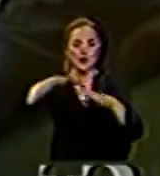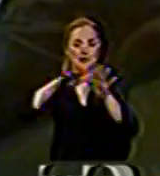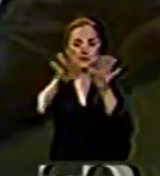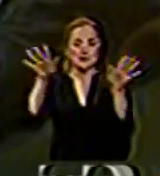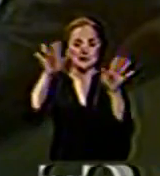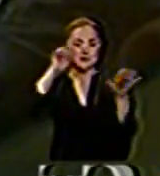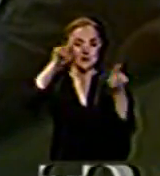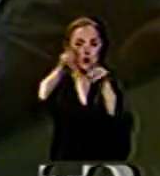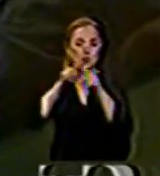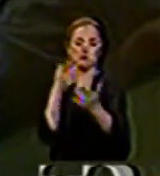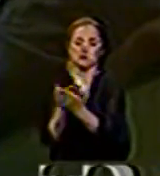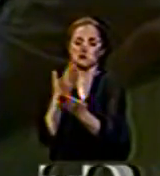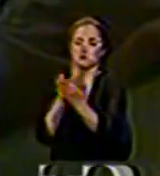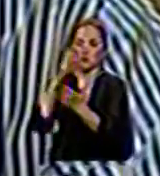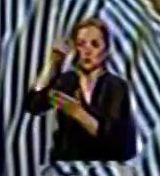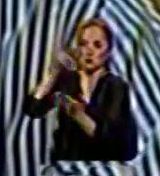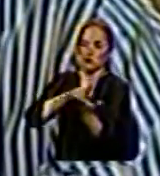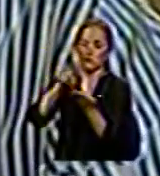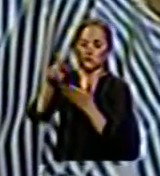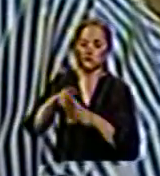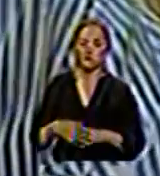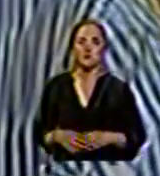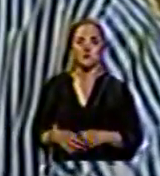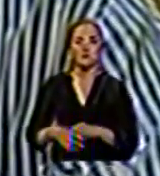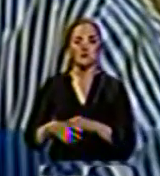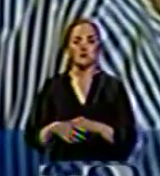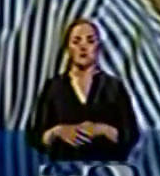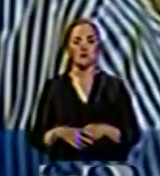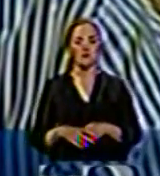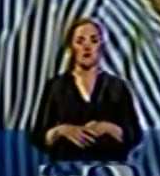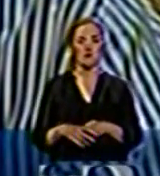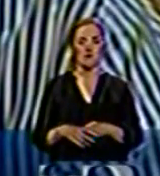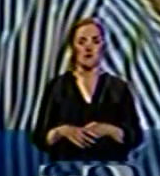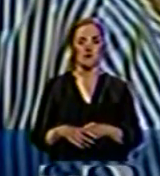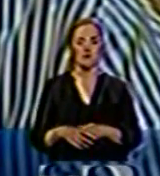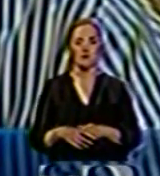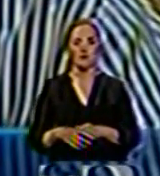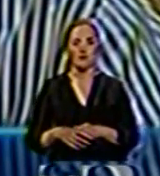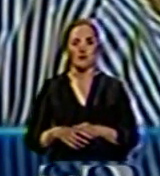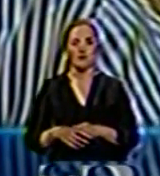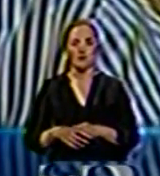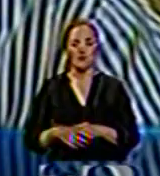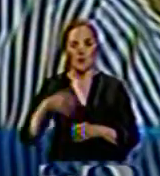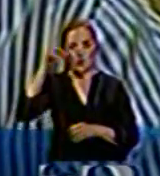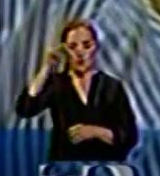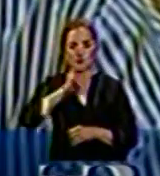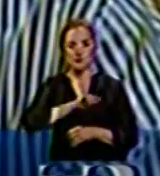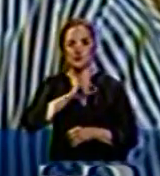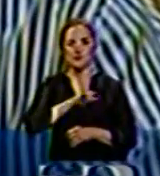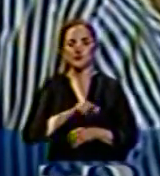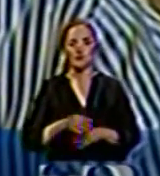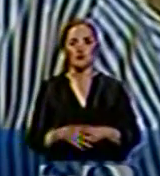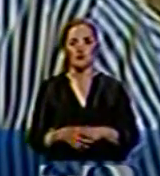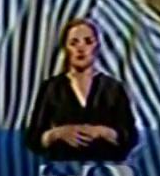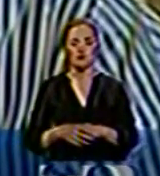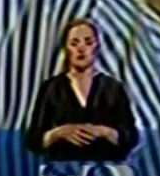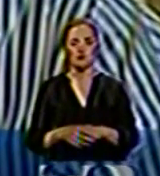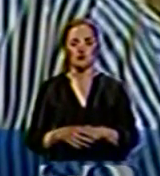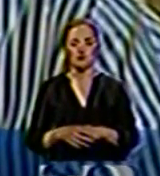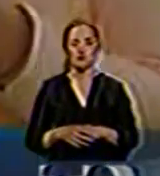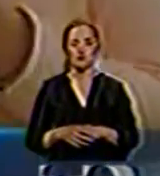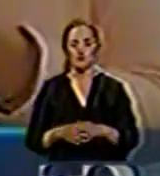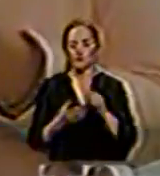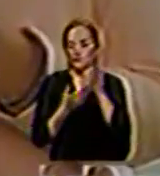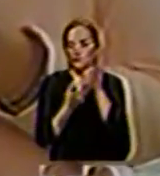para exigirle al Estado que pague. Con la esperanza que el gobierno tome conciencia de que somos un ícono de la